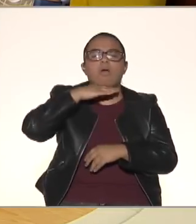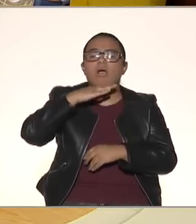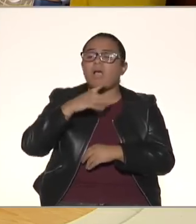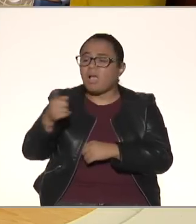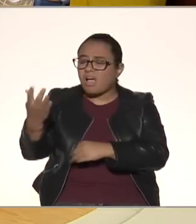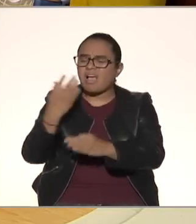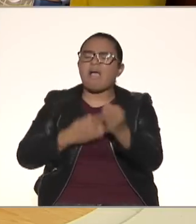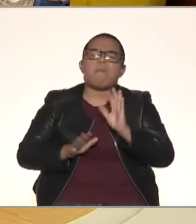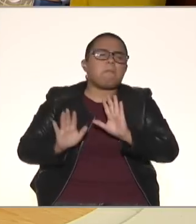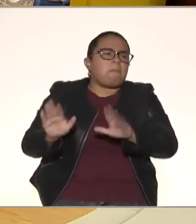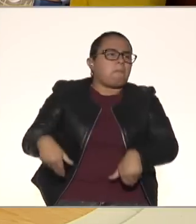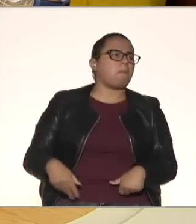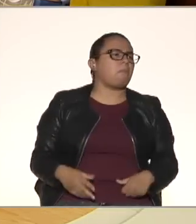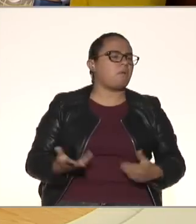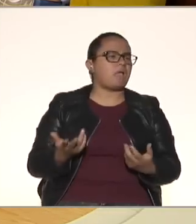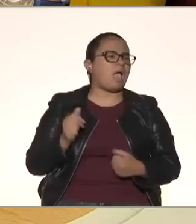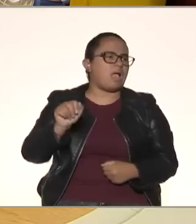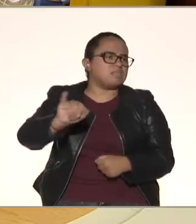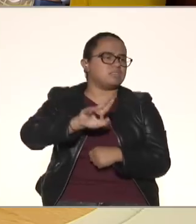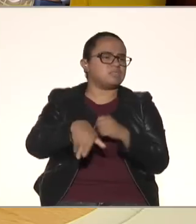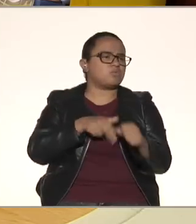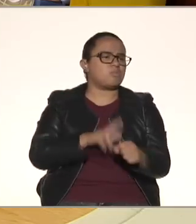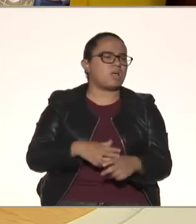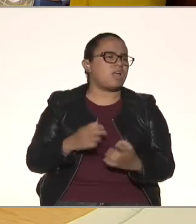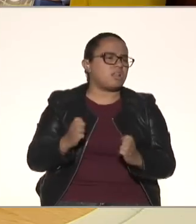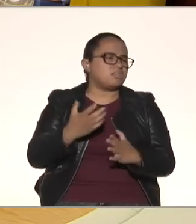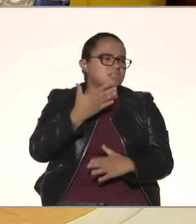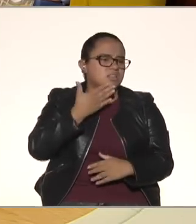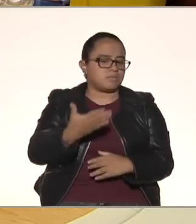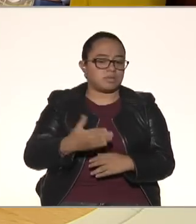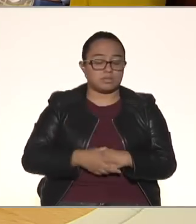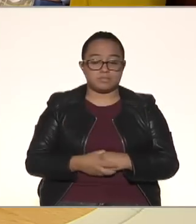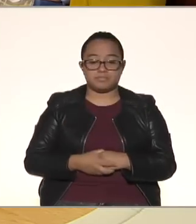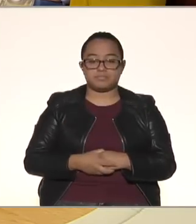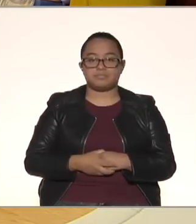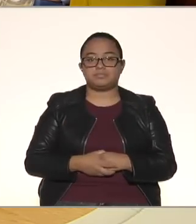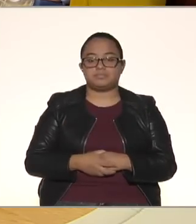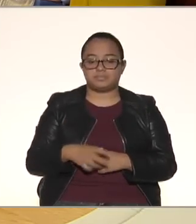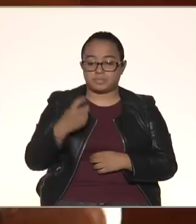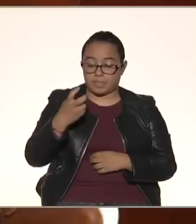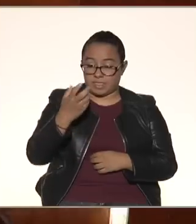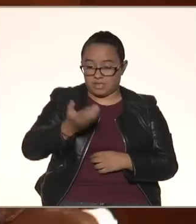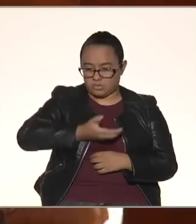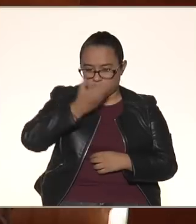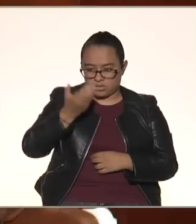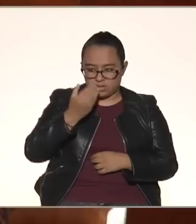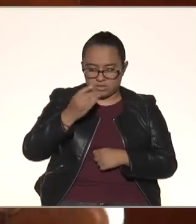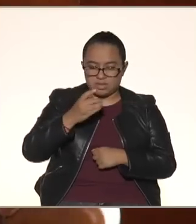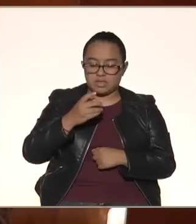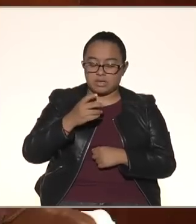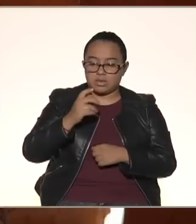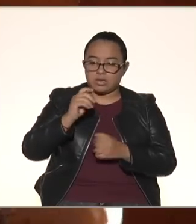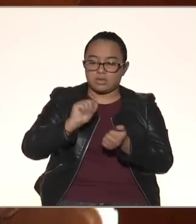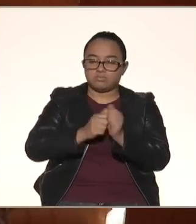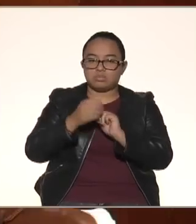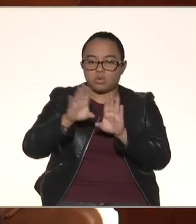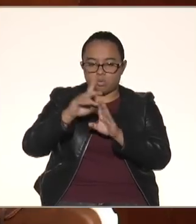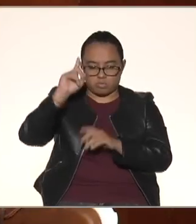es así como de, pues ya, con eso me conformo. La rutina adormece la conciencia, perdón.